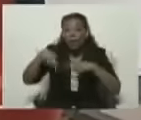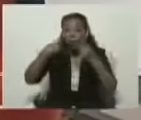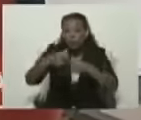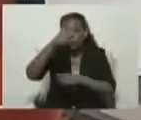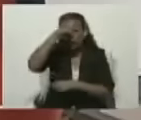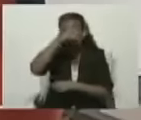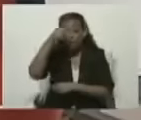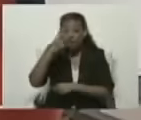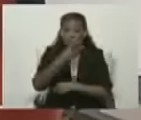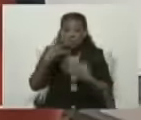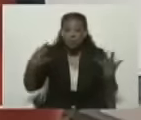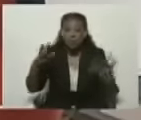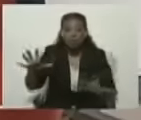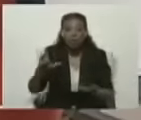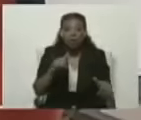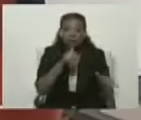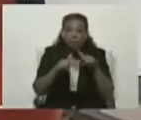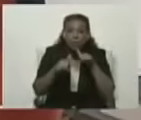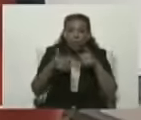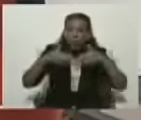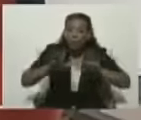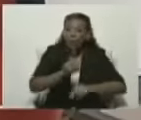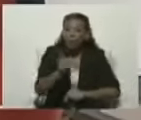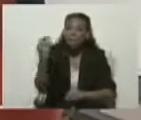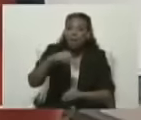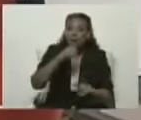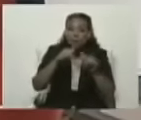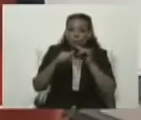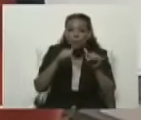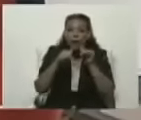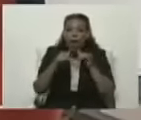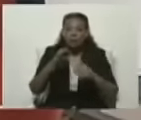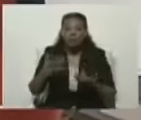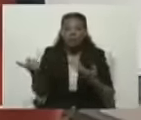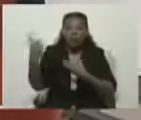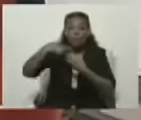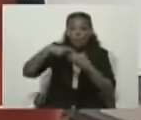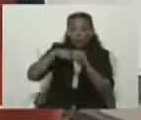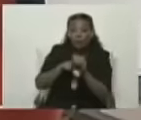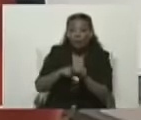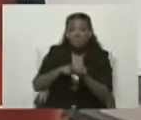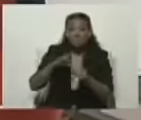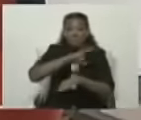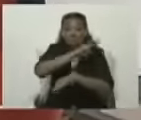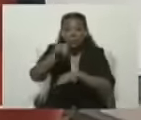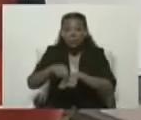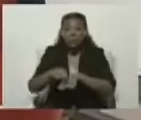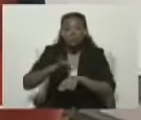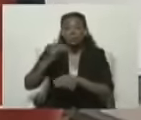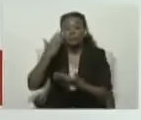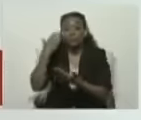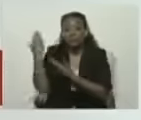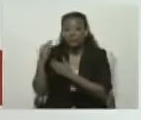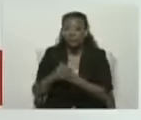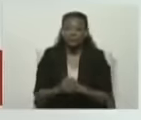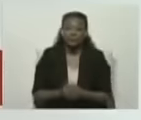domingo, la información no se detiene. Por eso, de inmediato escuchamos declaraciones del jefe del Comando de Campaña Venezuela Nuestra, doctor Jorge